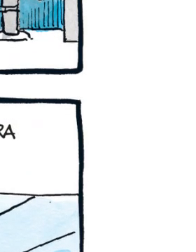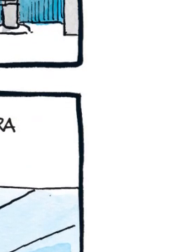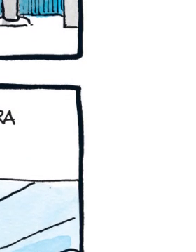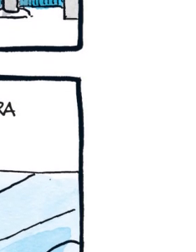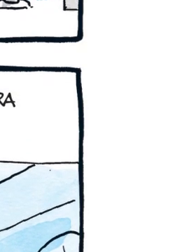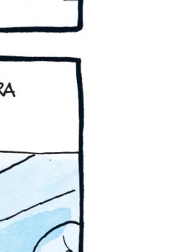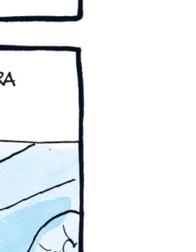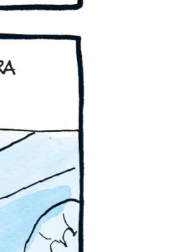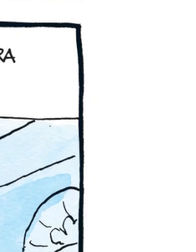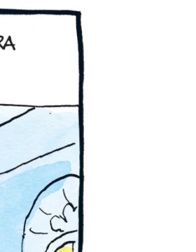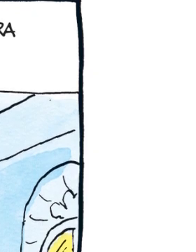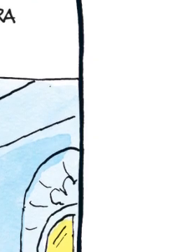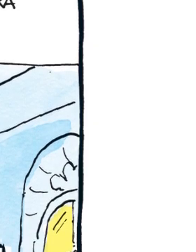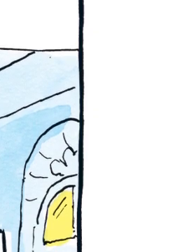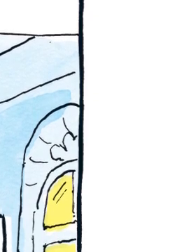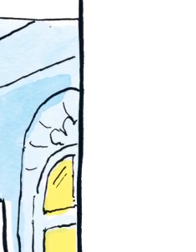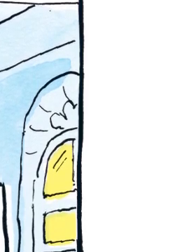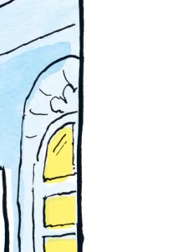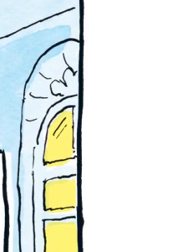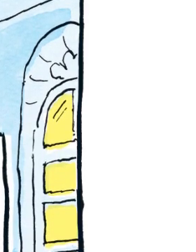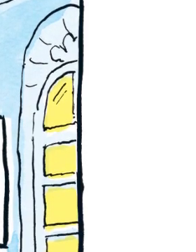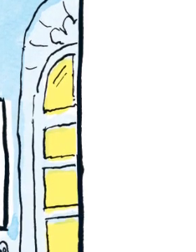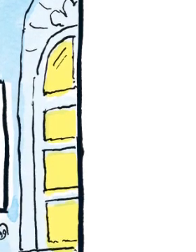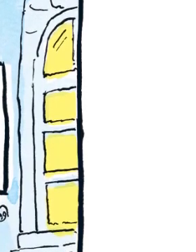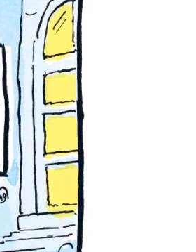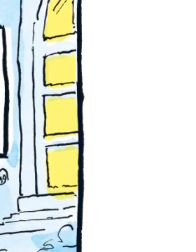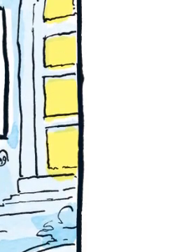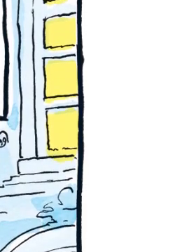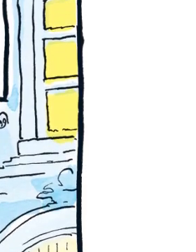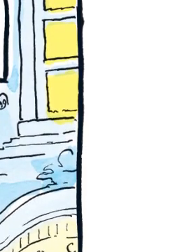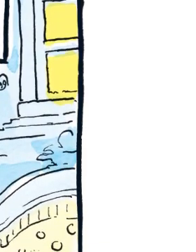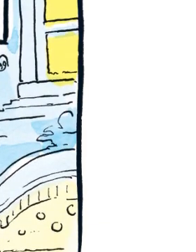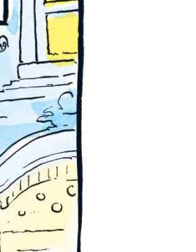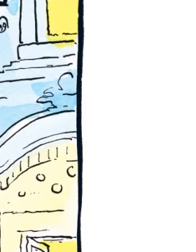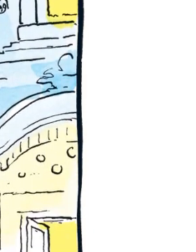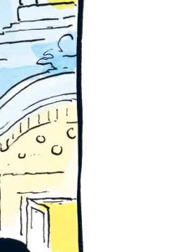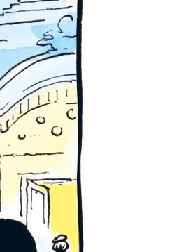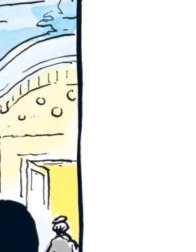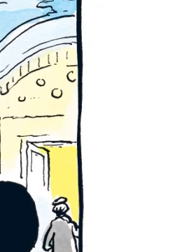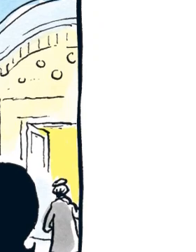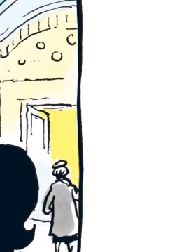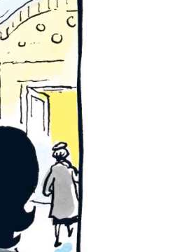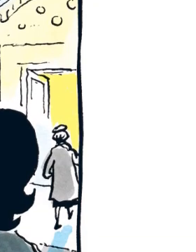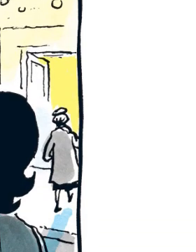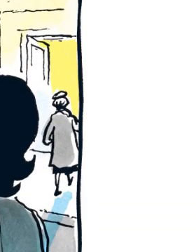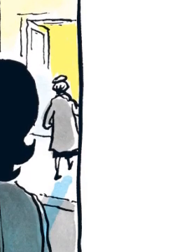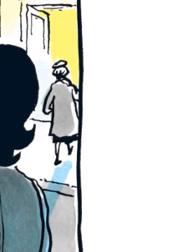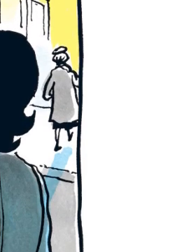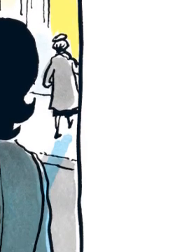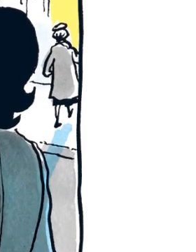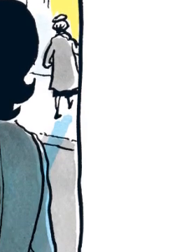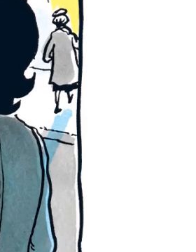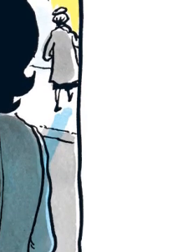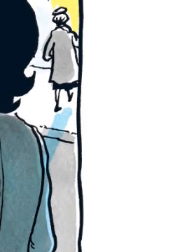tú decías, en el que además nos aportas muchas referencias, muchos caminos paralelos. Está Jack Kerouac, del que podemos hablar